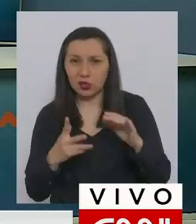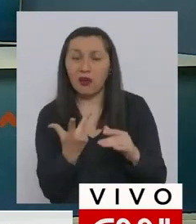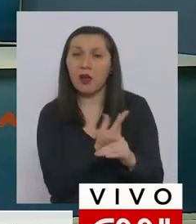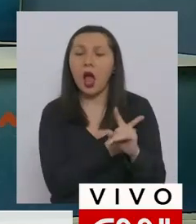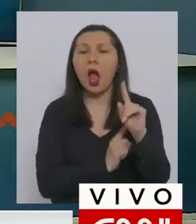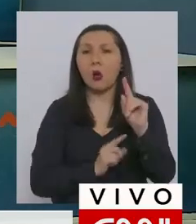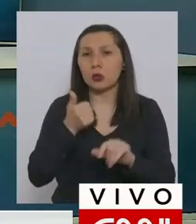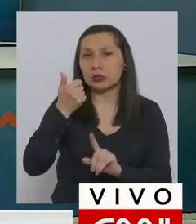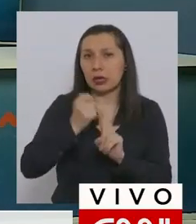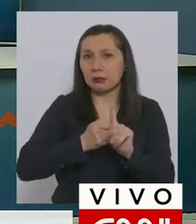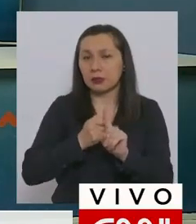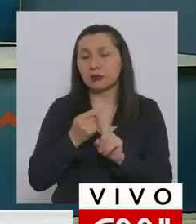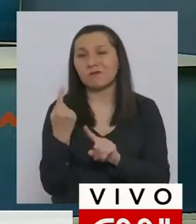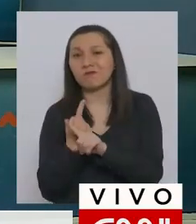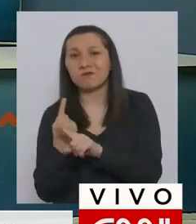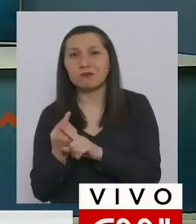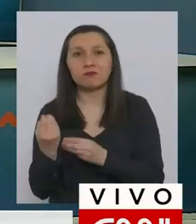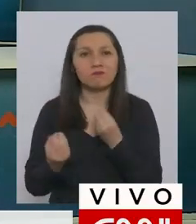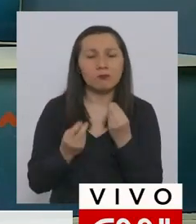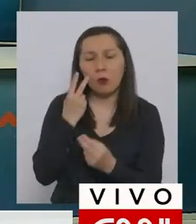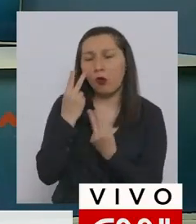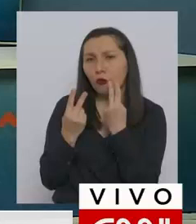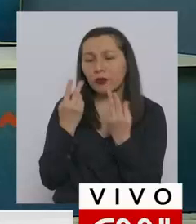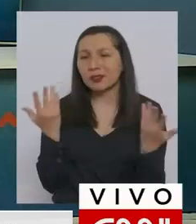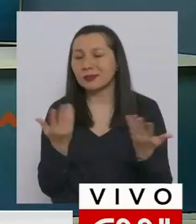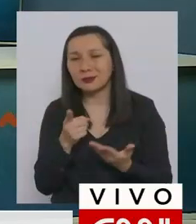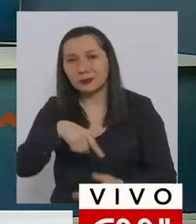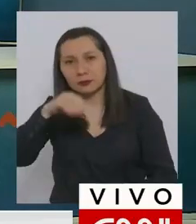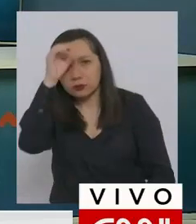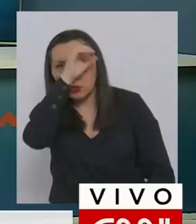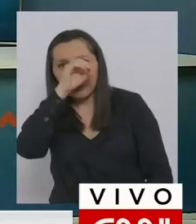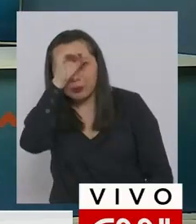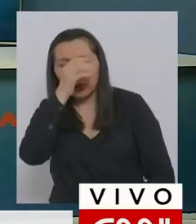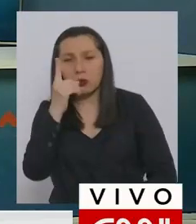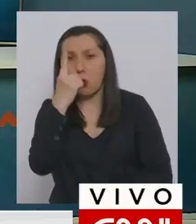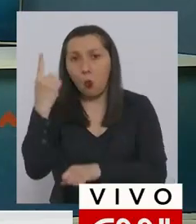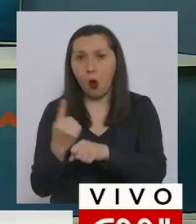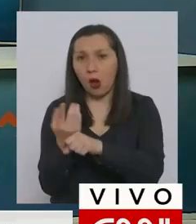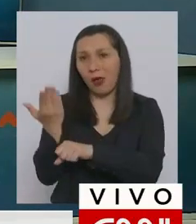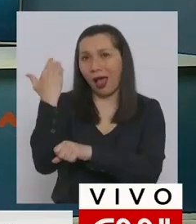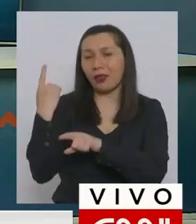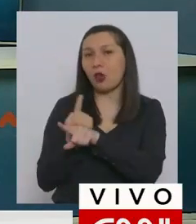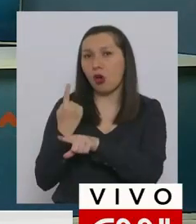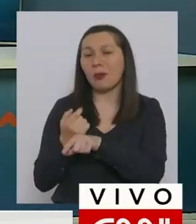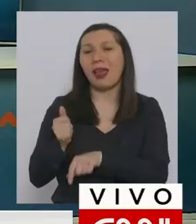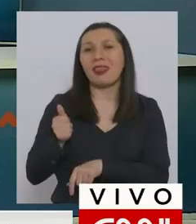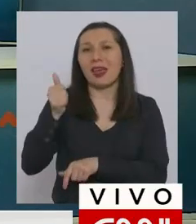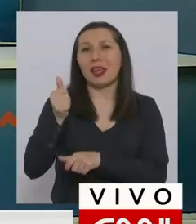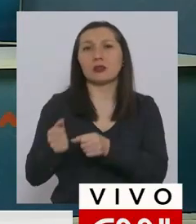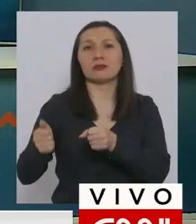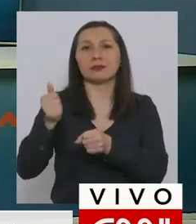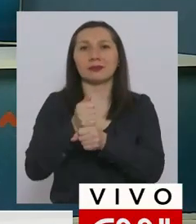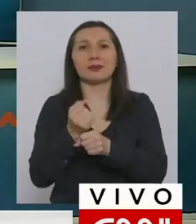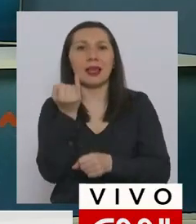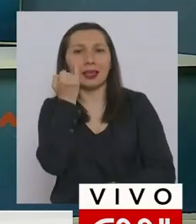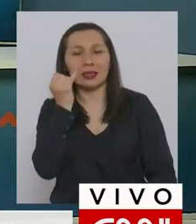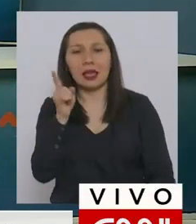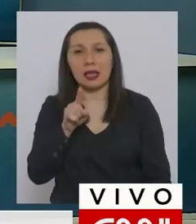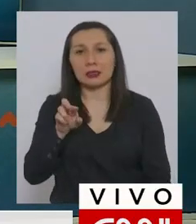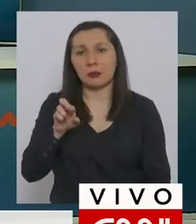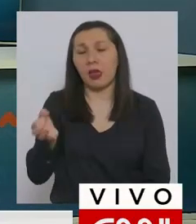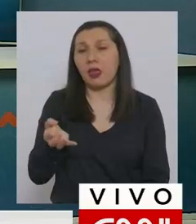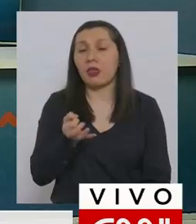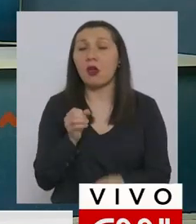CABEI también, y quiero agradecer a aquellos que dejan el CABEI y también agradecer el nuevo grupo que se